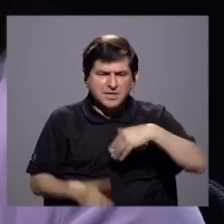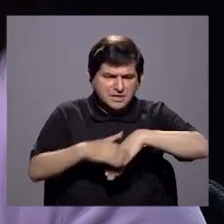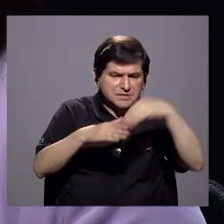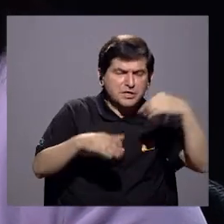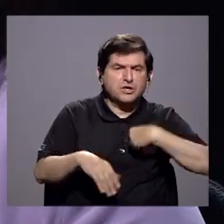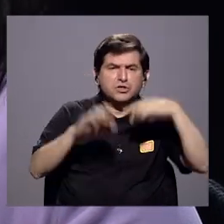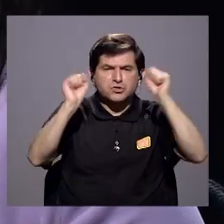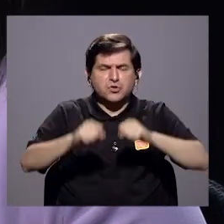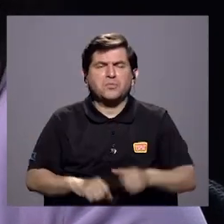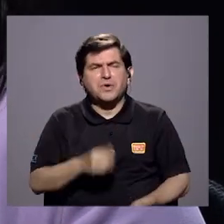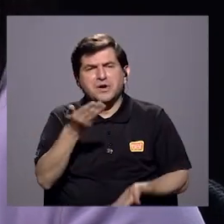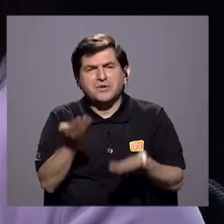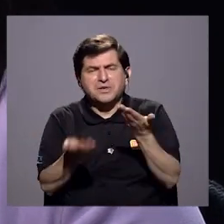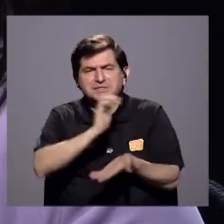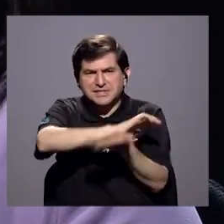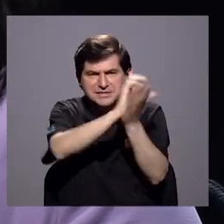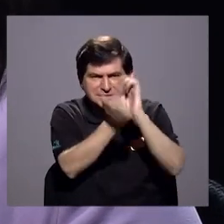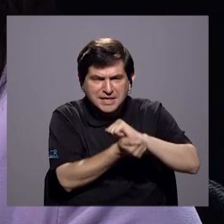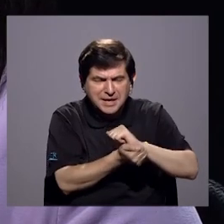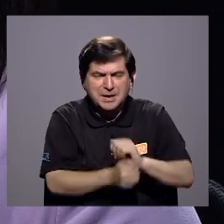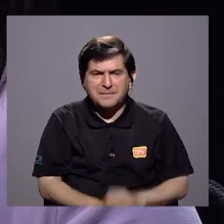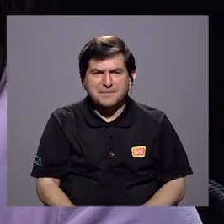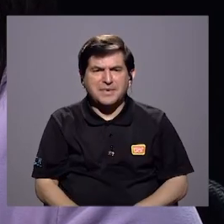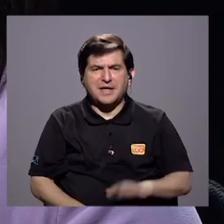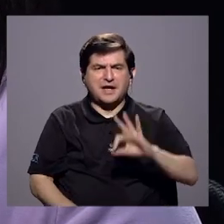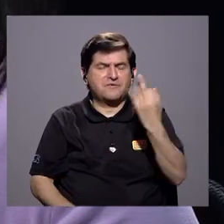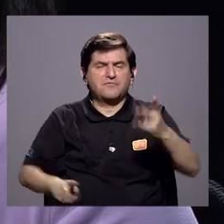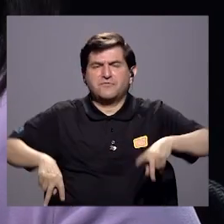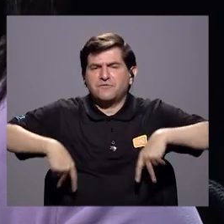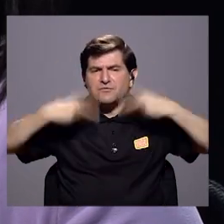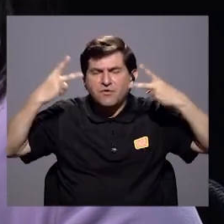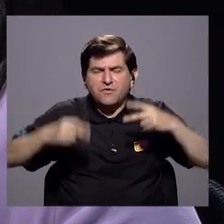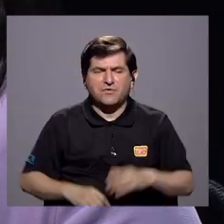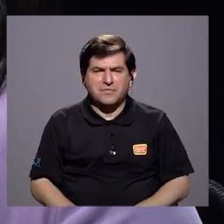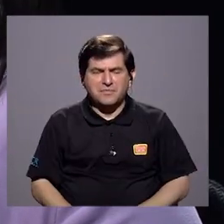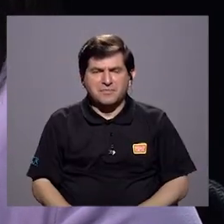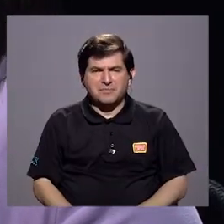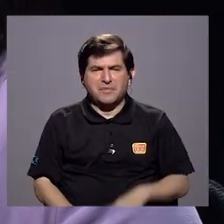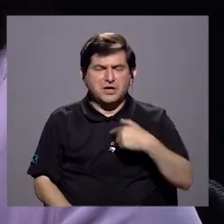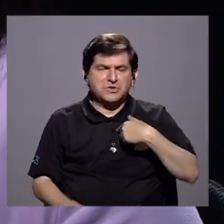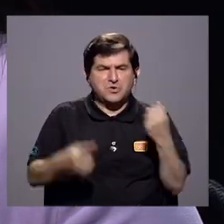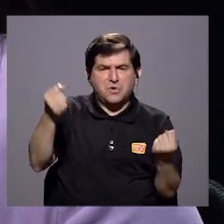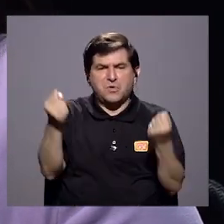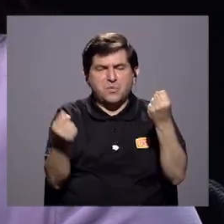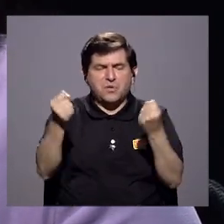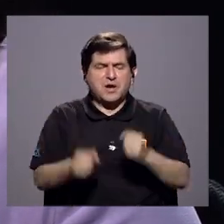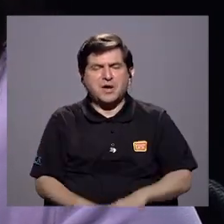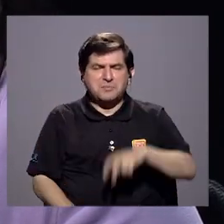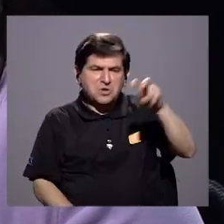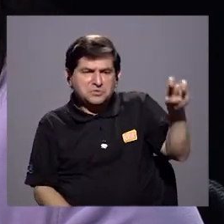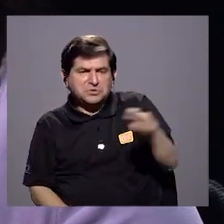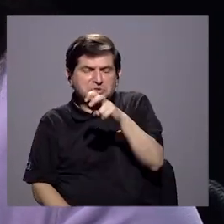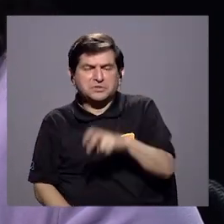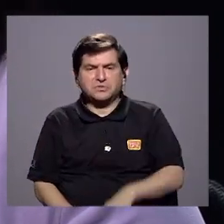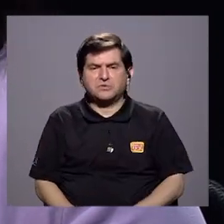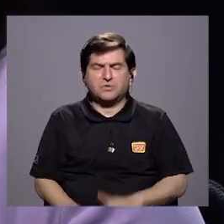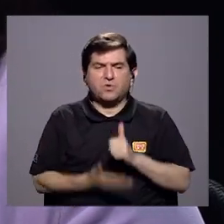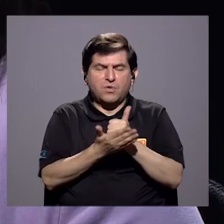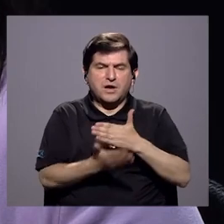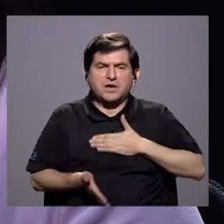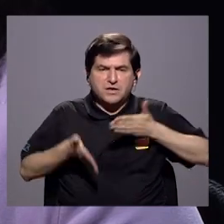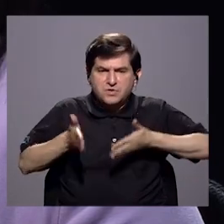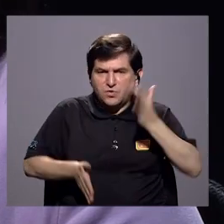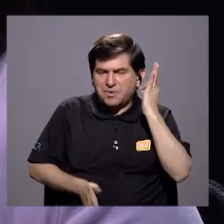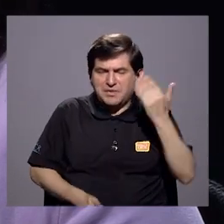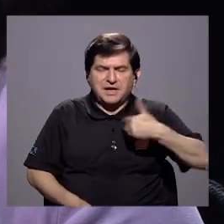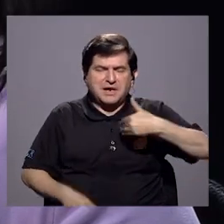un departamentito y cambiar un poco al kilo y cambio un poco de estilo de vida, o me pongo un camioncito para transporte, o le ayudo a mi hija que